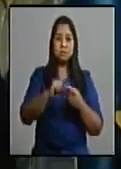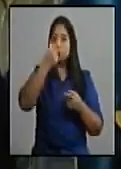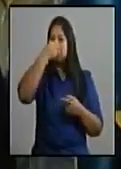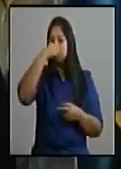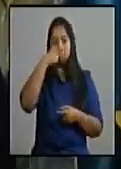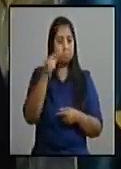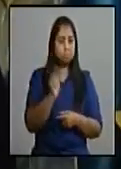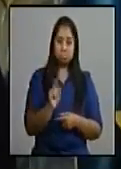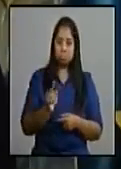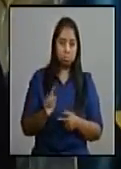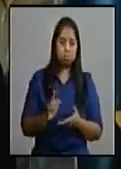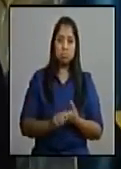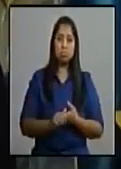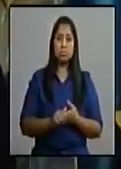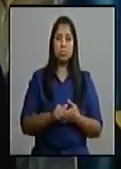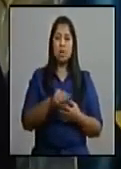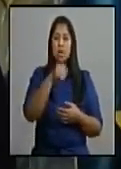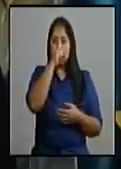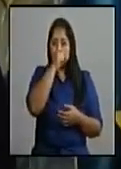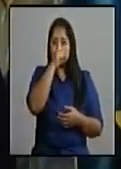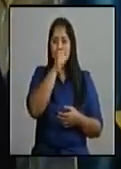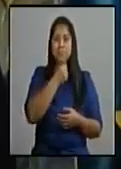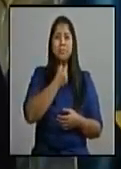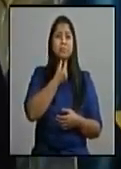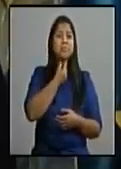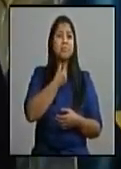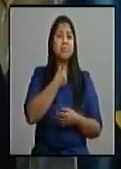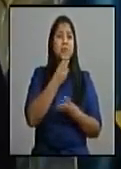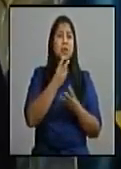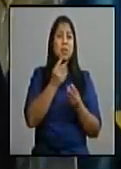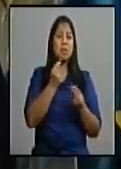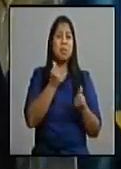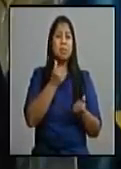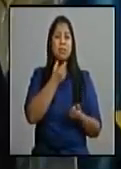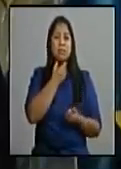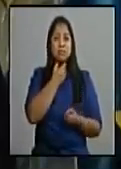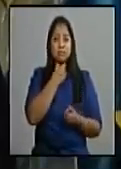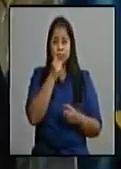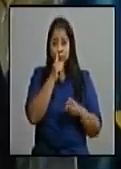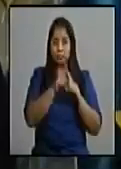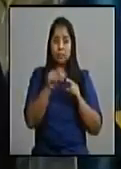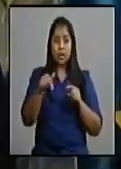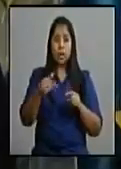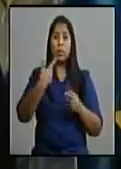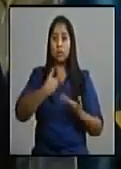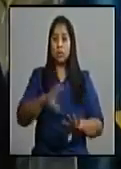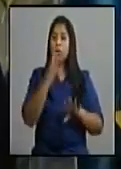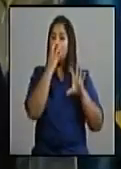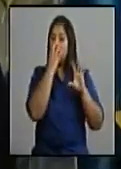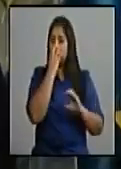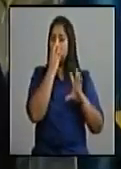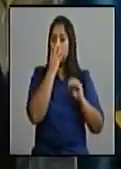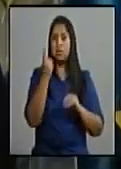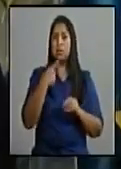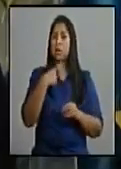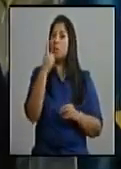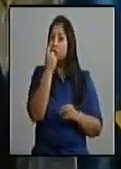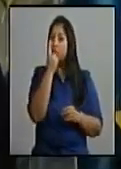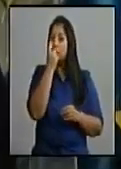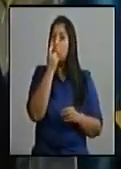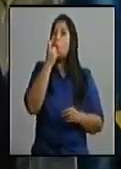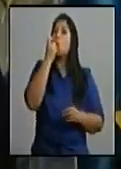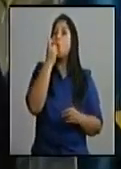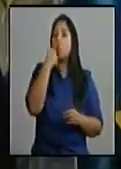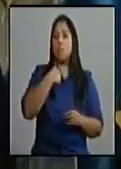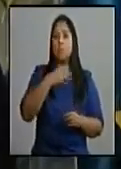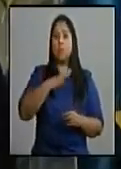secreción, mi tos es totalmente seca, estoy siendo nebulizado para evitar